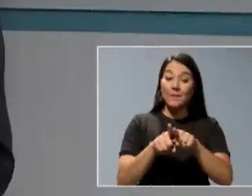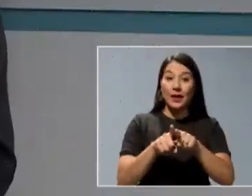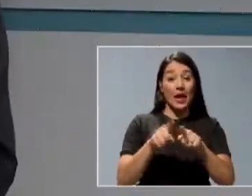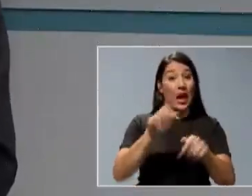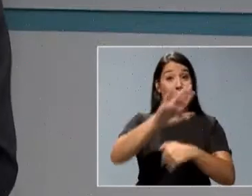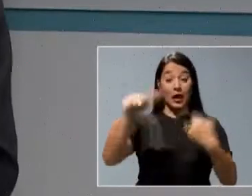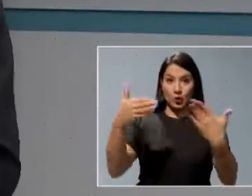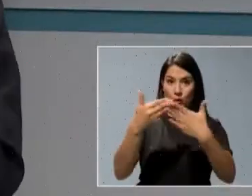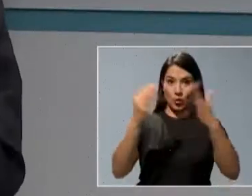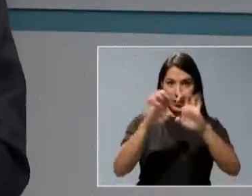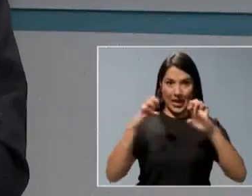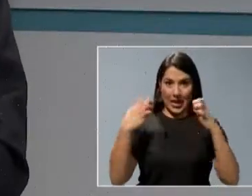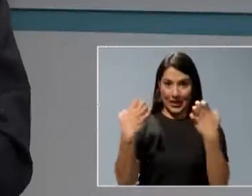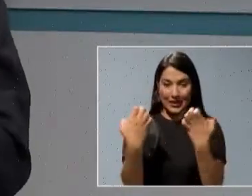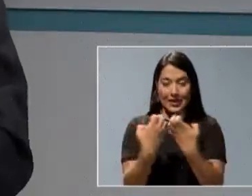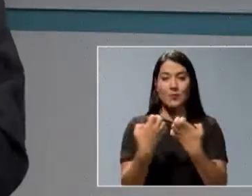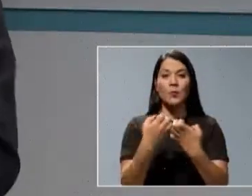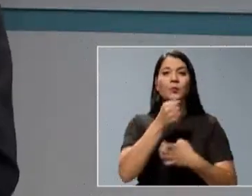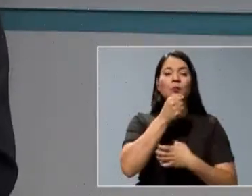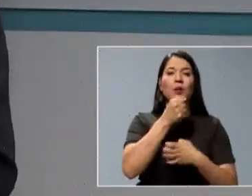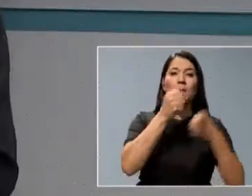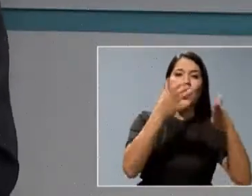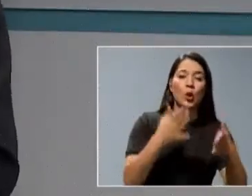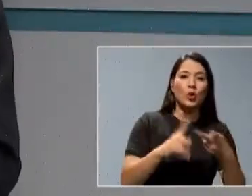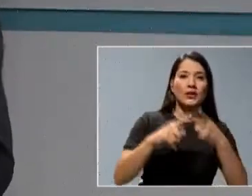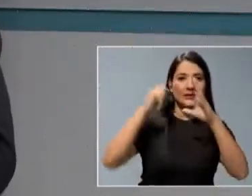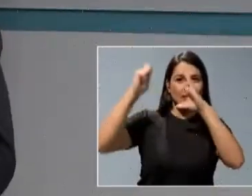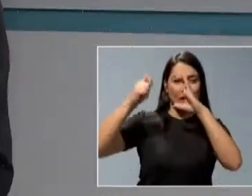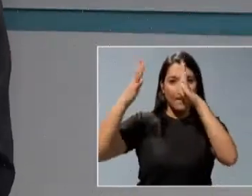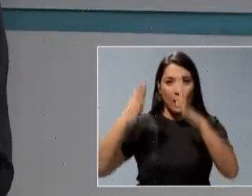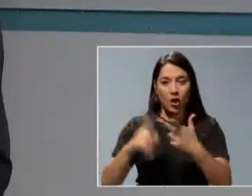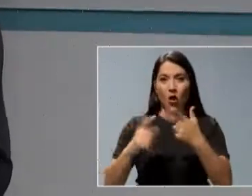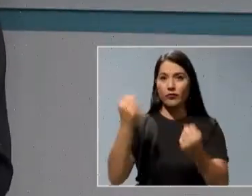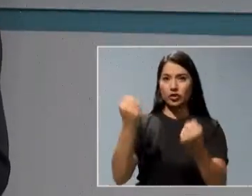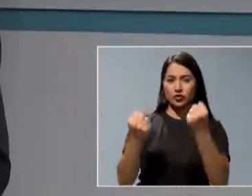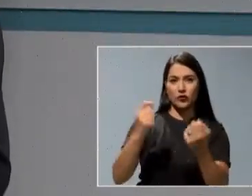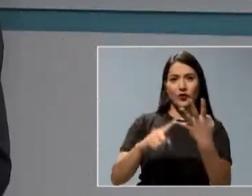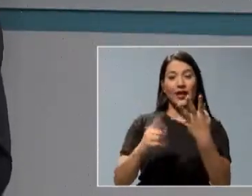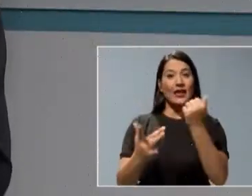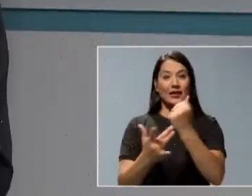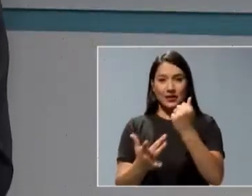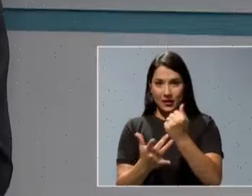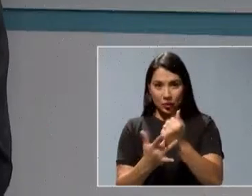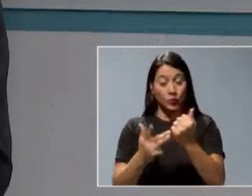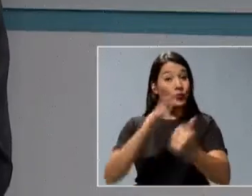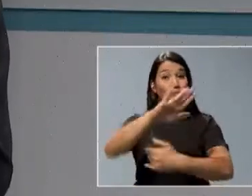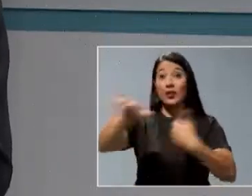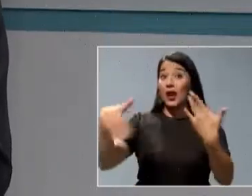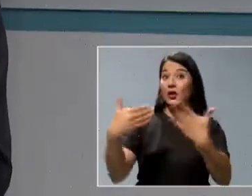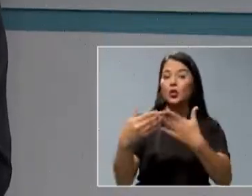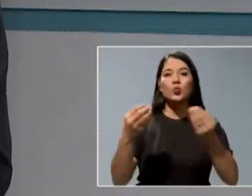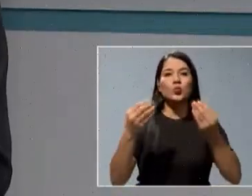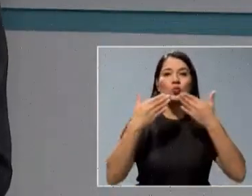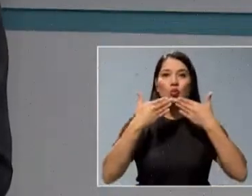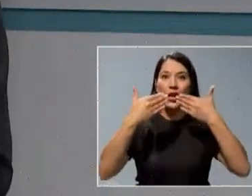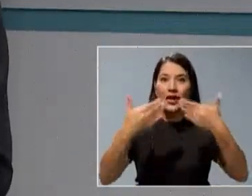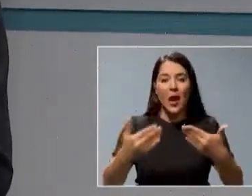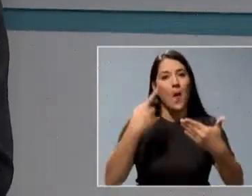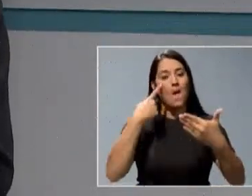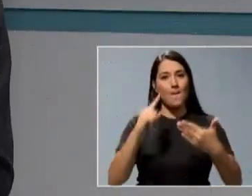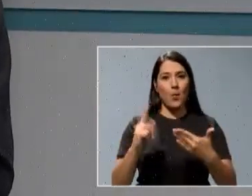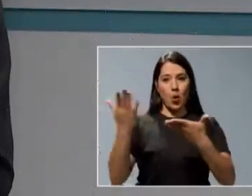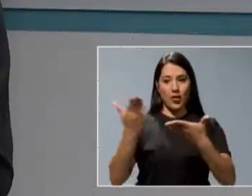equipo, periodistas, camarógrafos, choferes, técnicos, editores. A todos, muchas gracias por el cálido